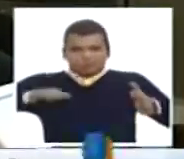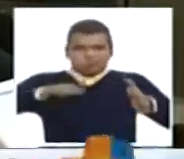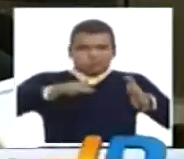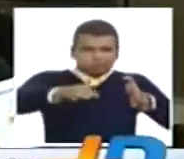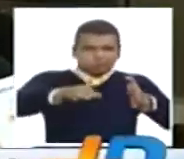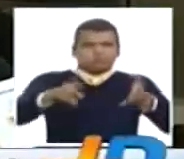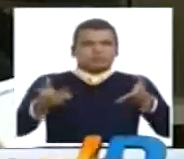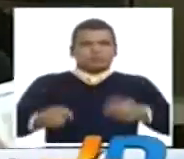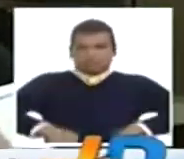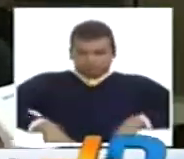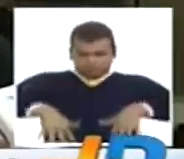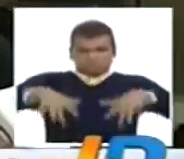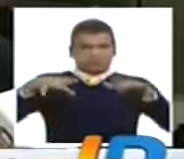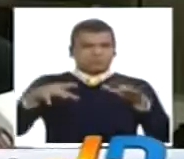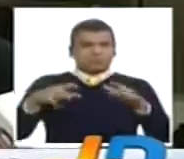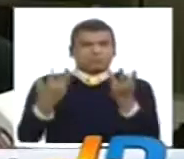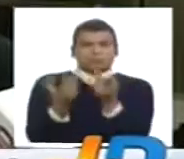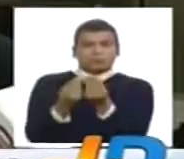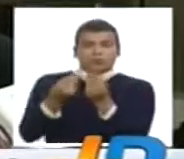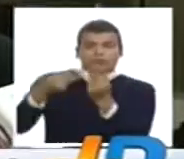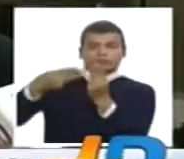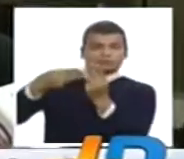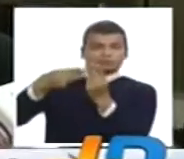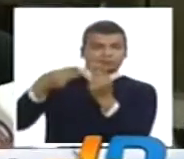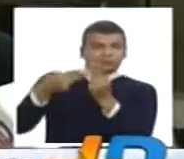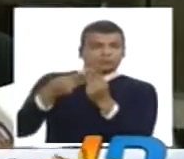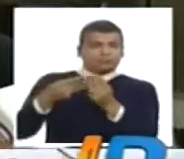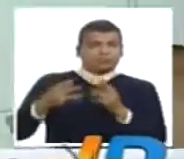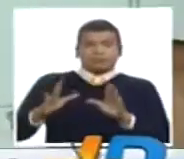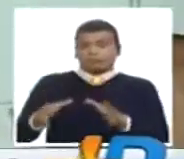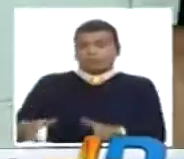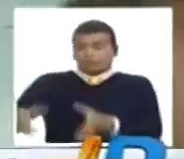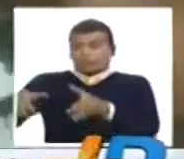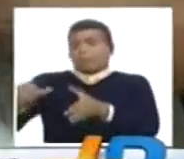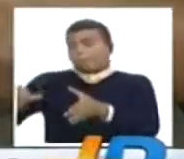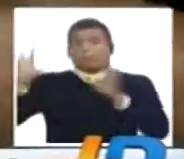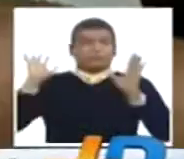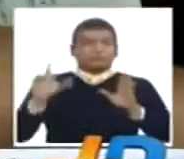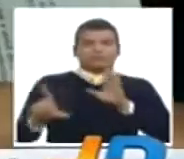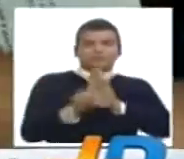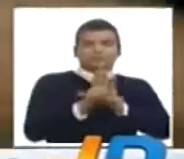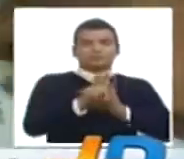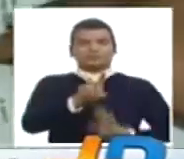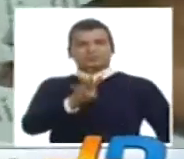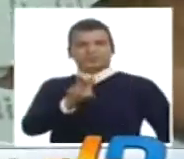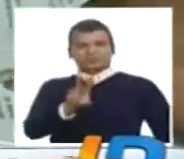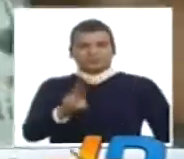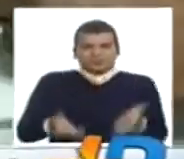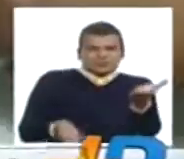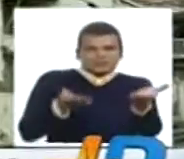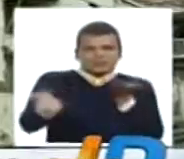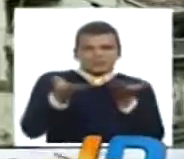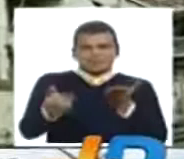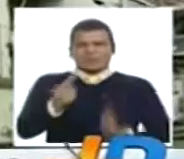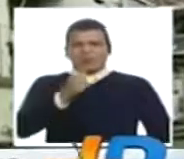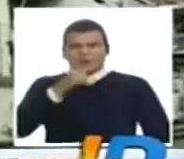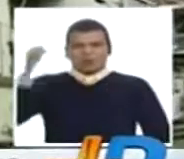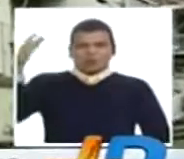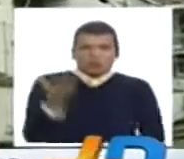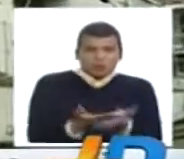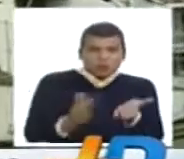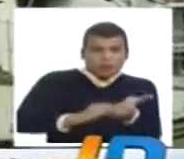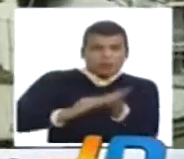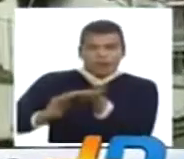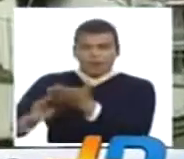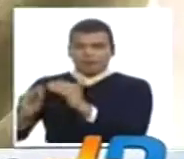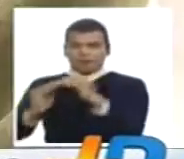inunda esto. Y en Cali los sobrantes los deja pues afuera. Según la ley 142 de servicios públicos, las adecuaciones internas